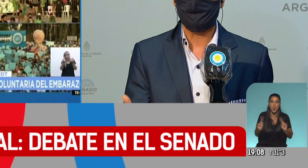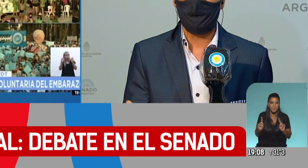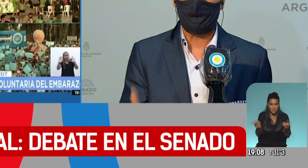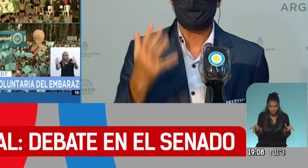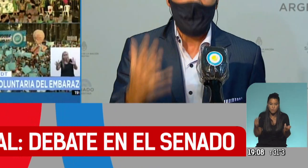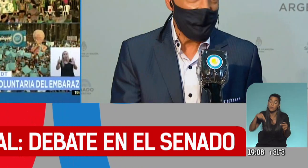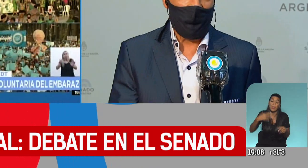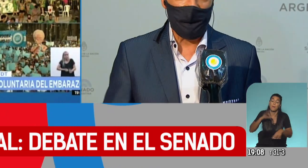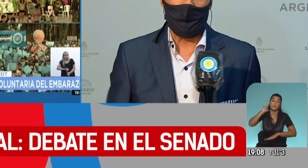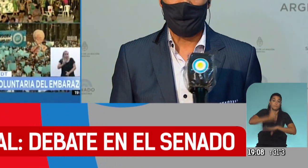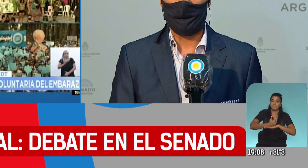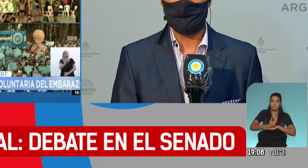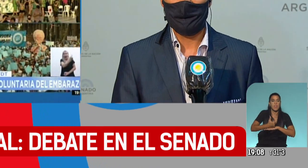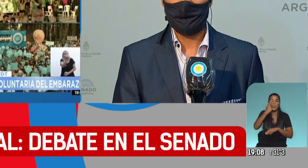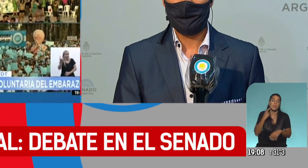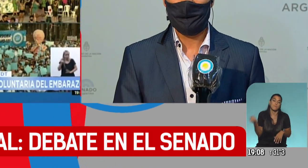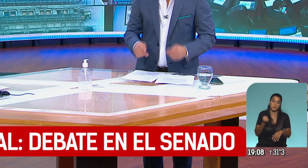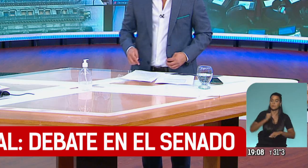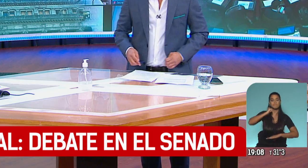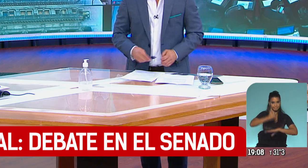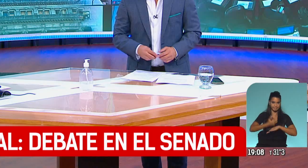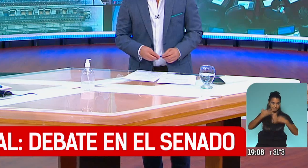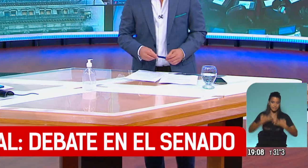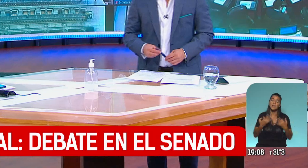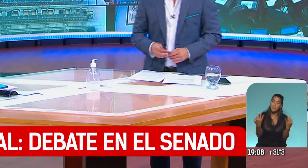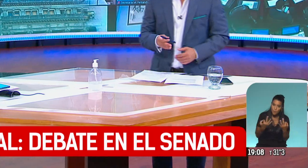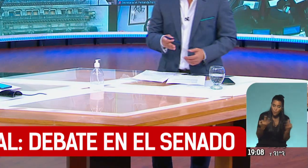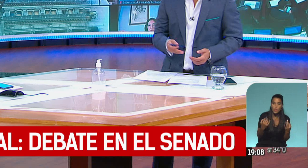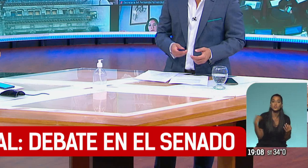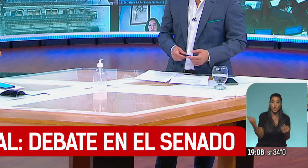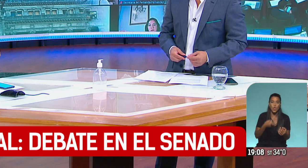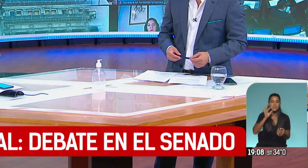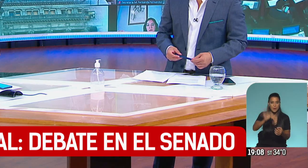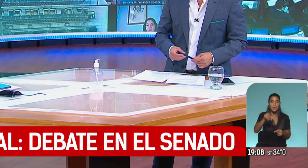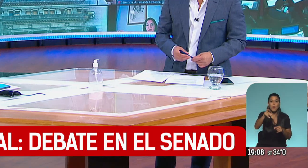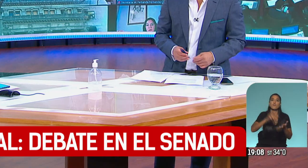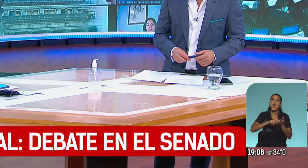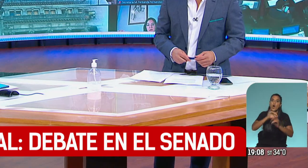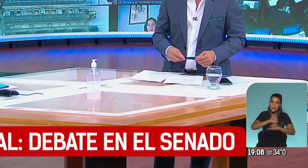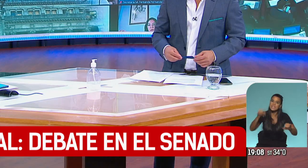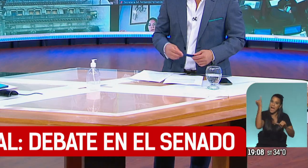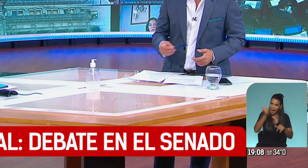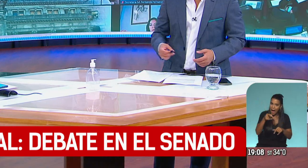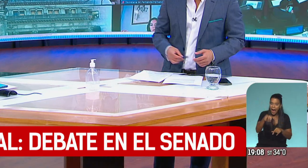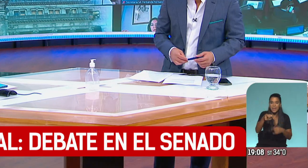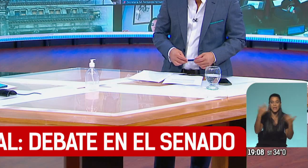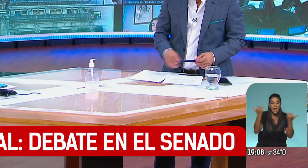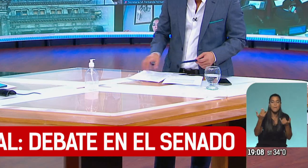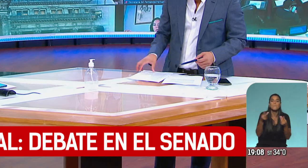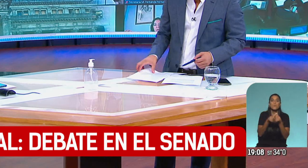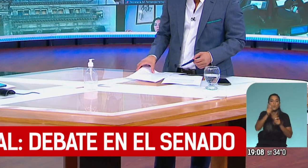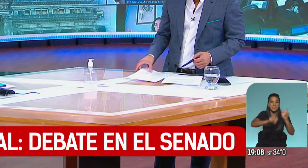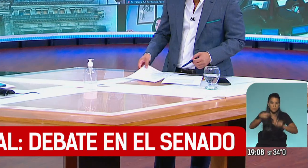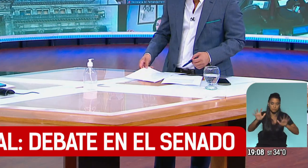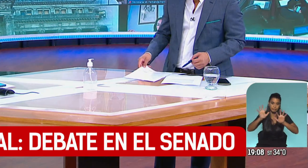una jornada histórica y acá estamos. Y está bien que lo hagas porque todos sabíamos que allí iba a haber noticia, que allí iba a haber muchísima gente